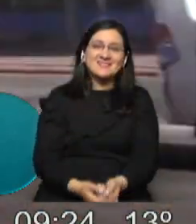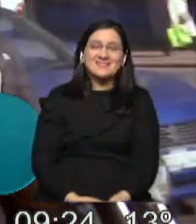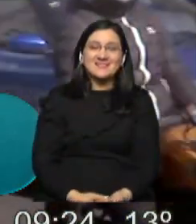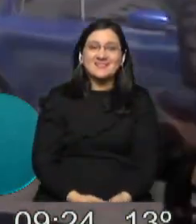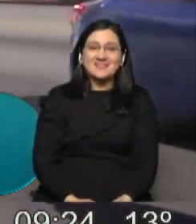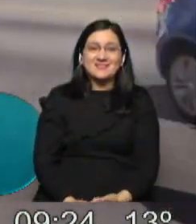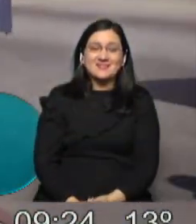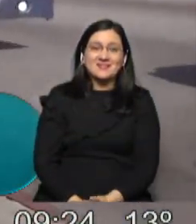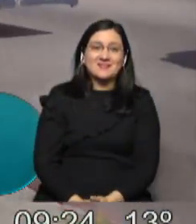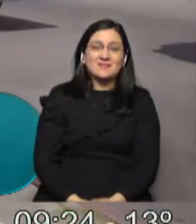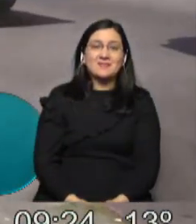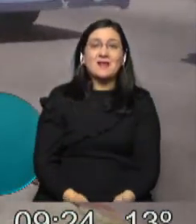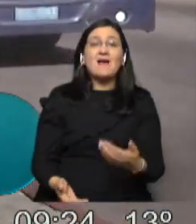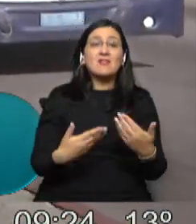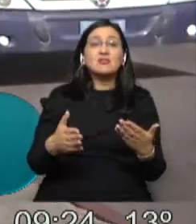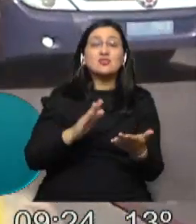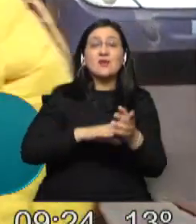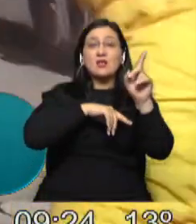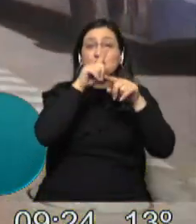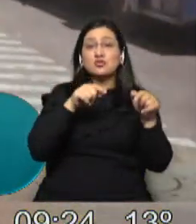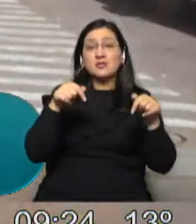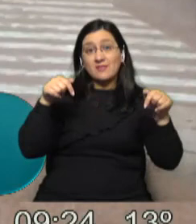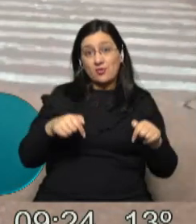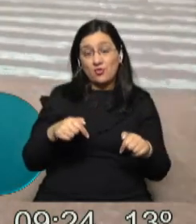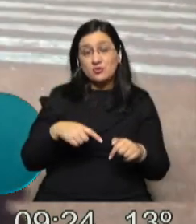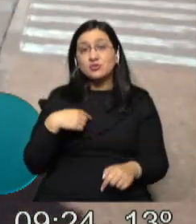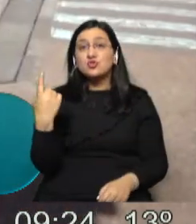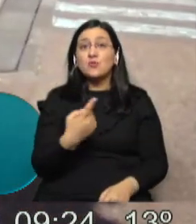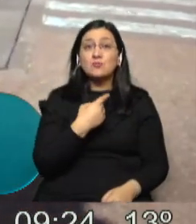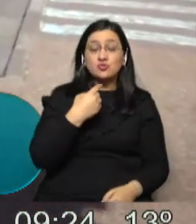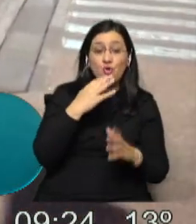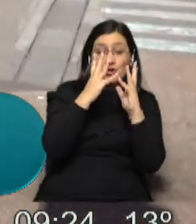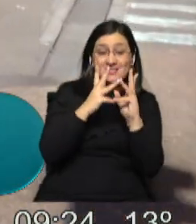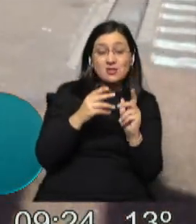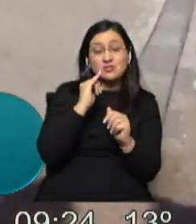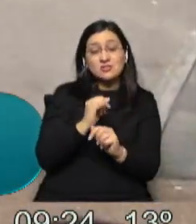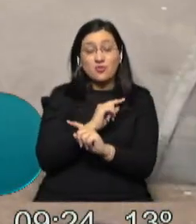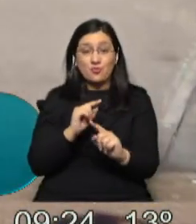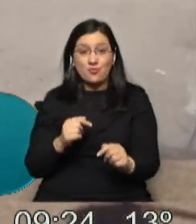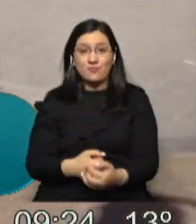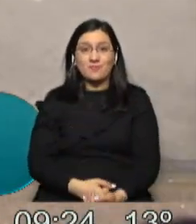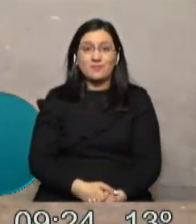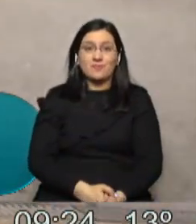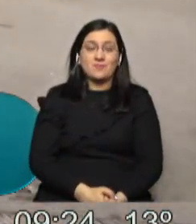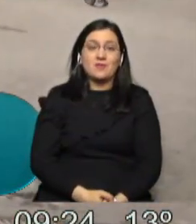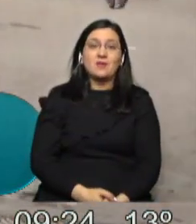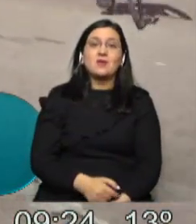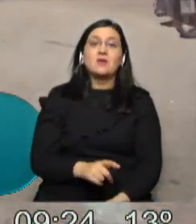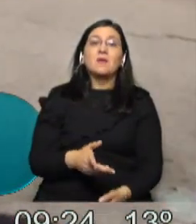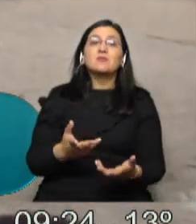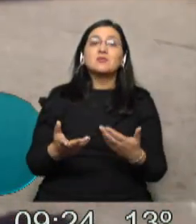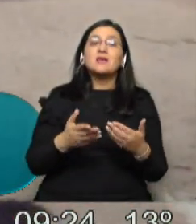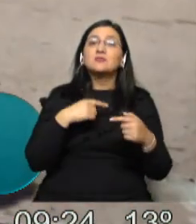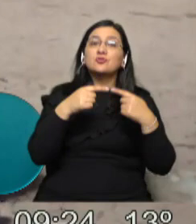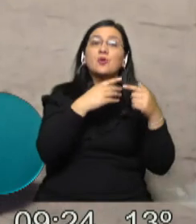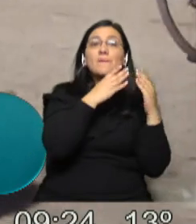vecina opinando acerca de la consigna del día de hoy. ¿Somos o no somos organizados los uruguayos y las uruguayas? Lo que vamos a dirimir,